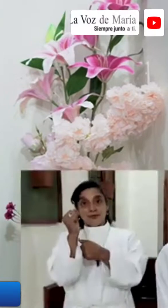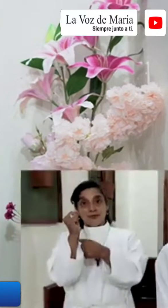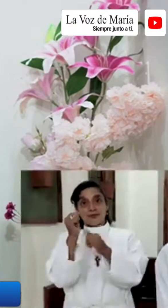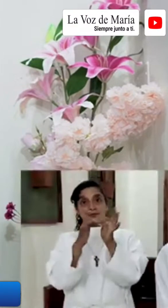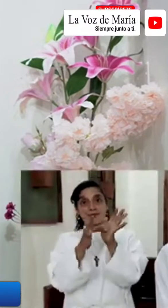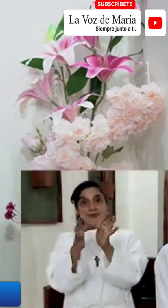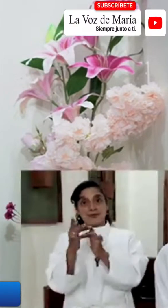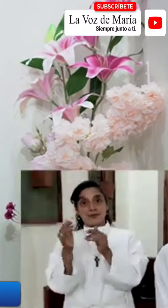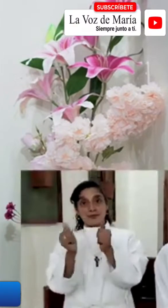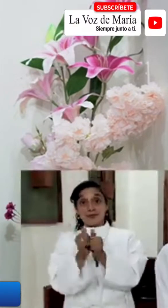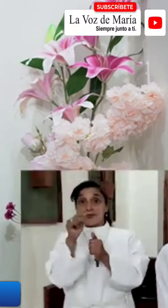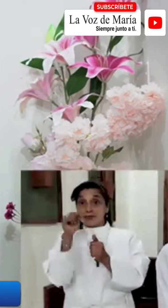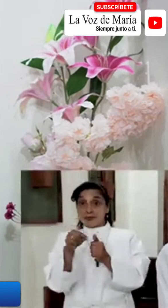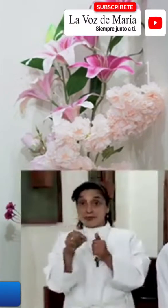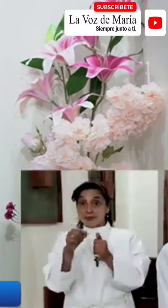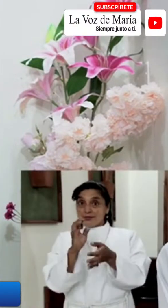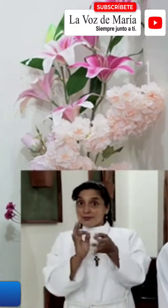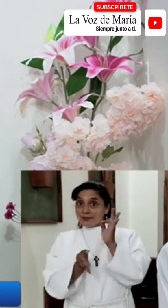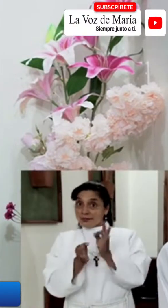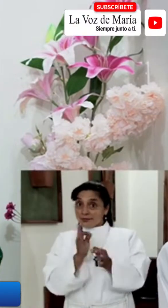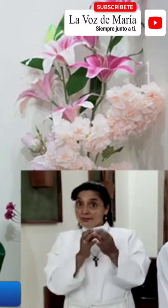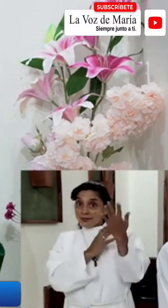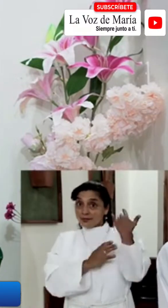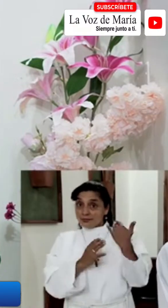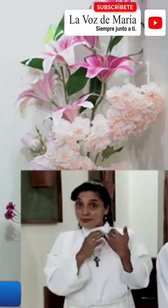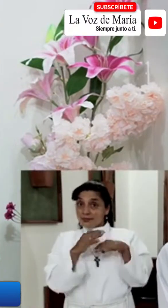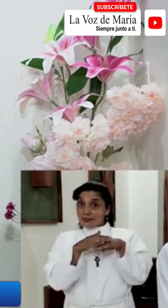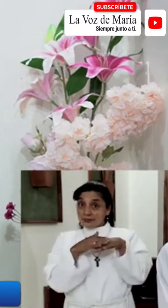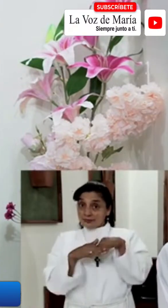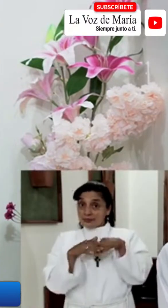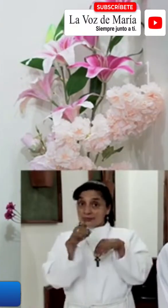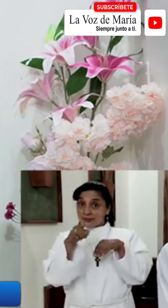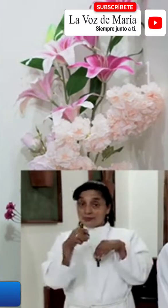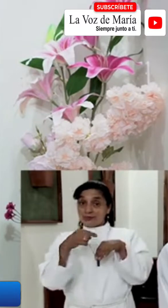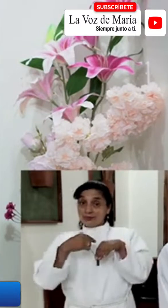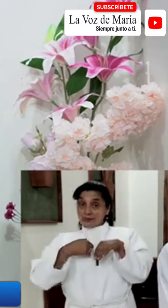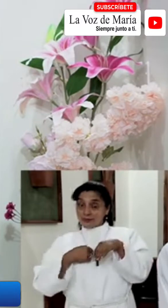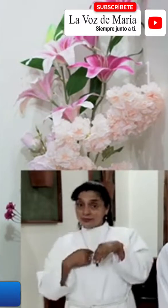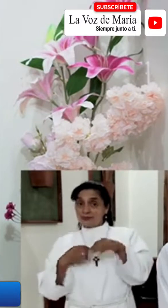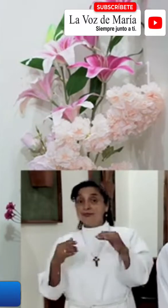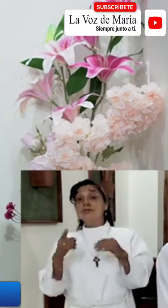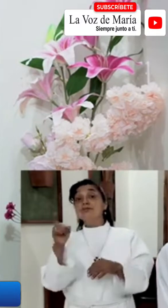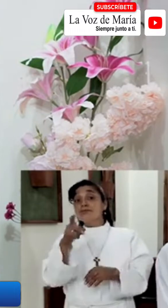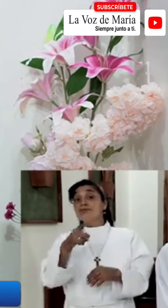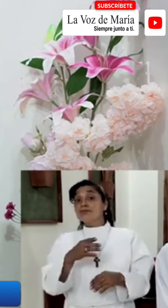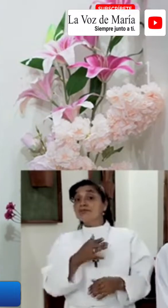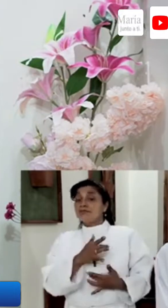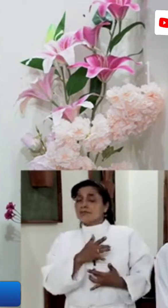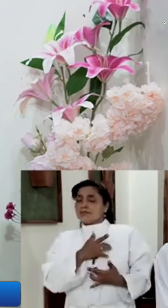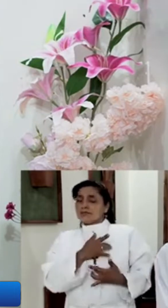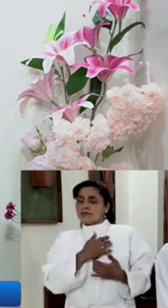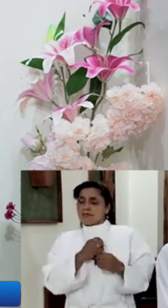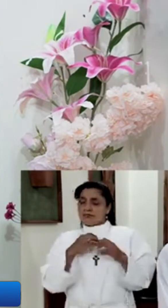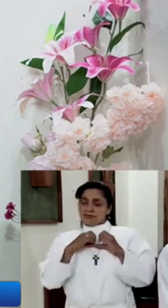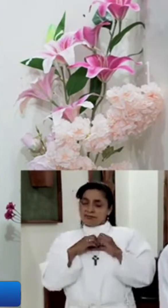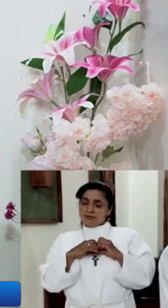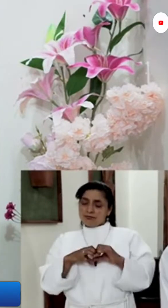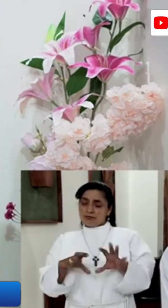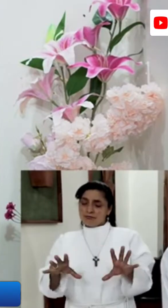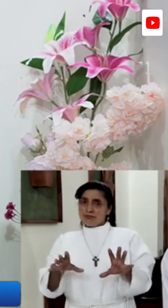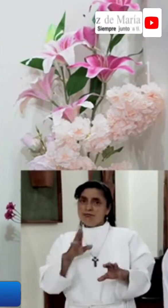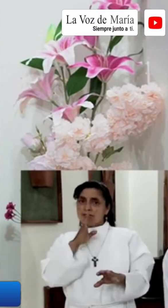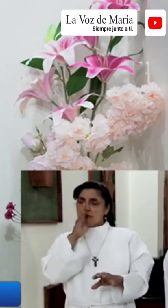Jesús con este relato nos invita a ser misericordiosos o